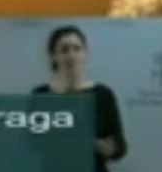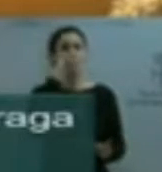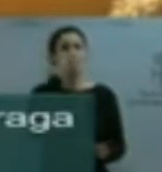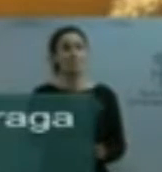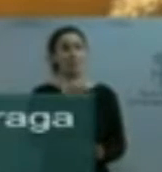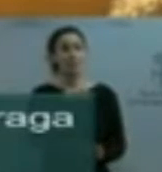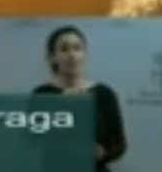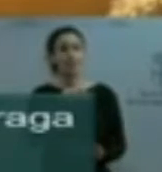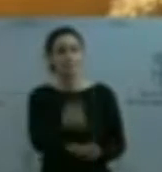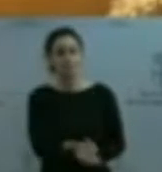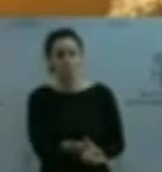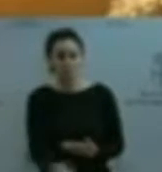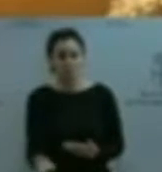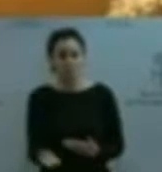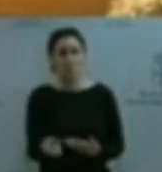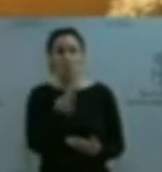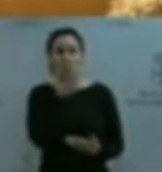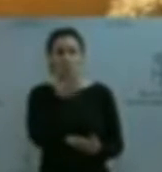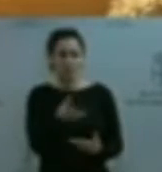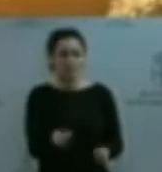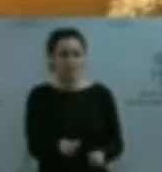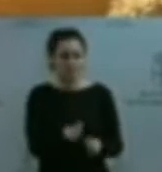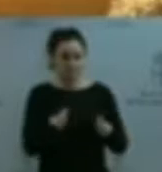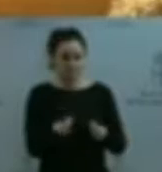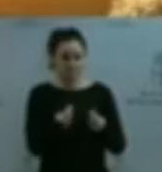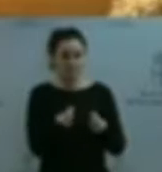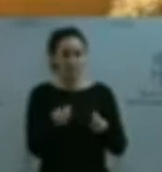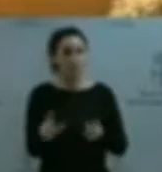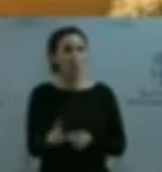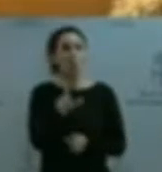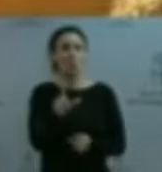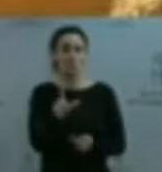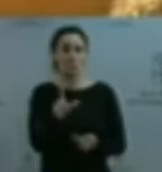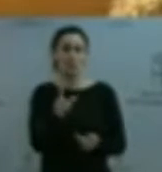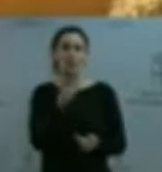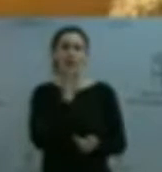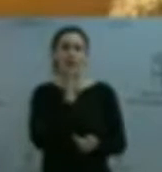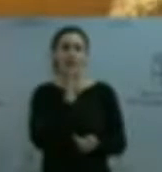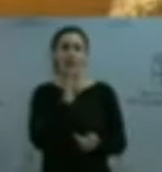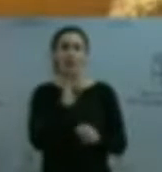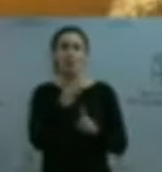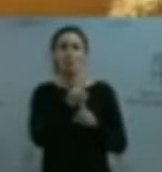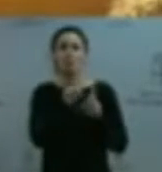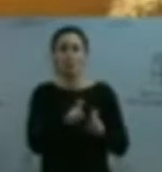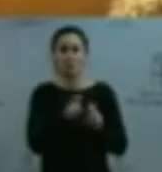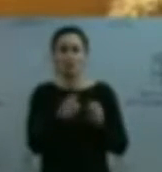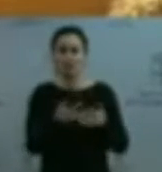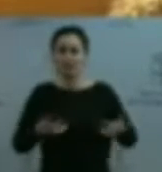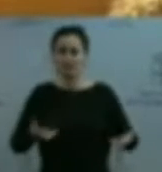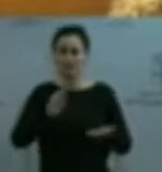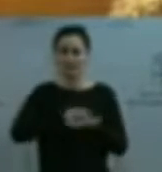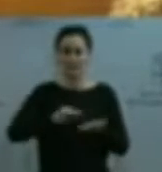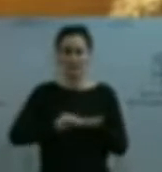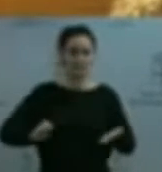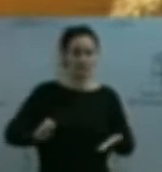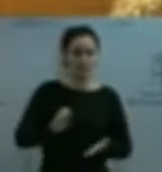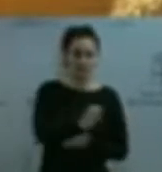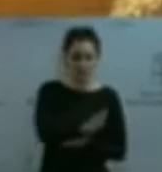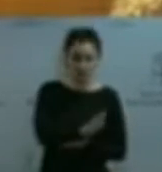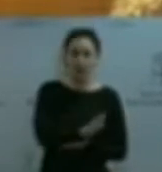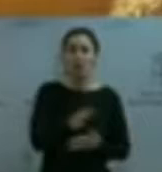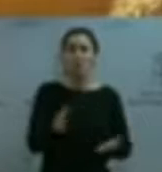consejero. En julio, como le digo, nosotros formulábamos pregunta por escrito al Gobierno sobre cuál era la causa de esa reducción de la partida